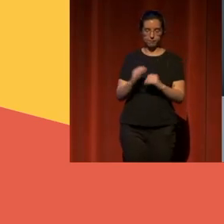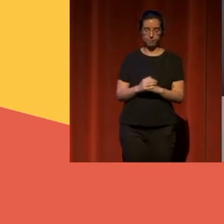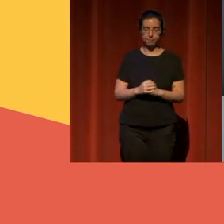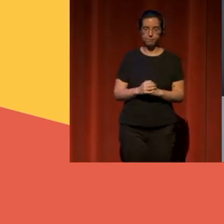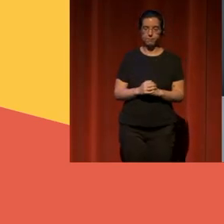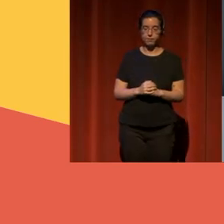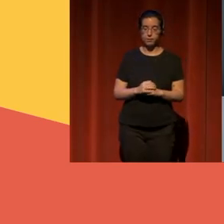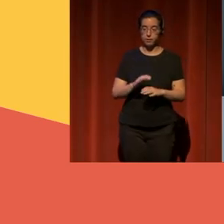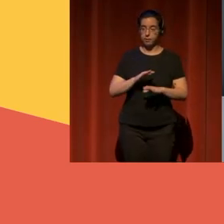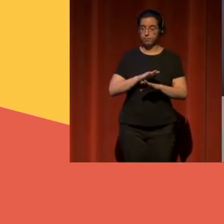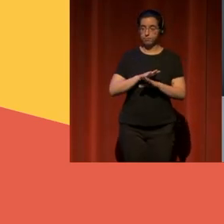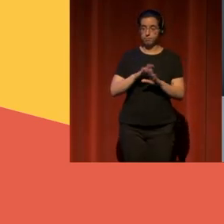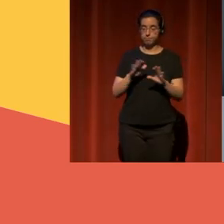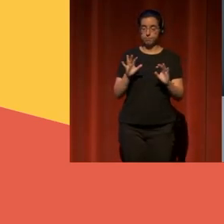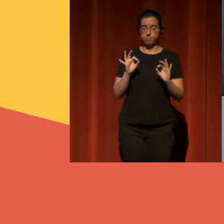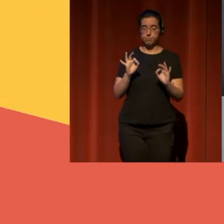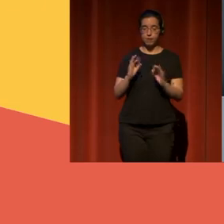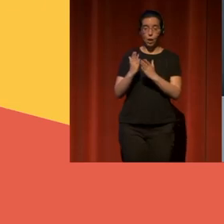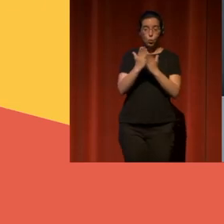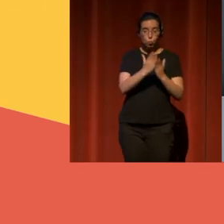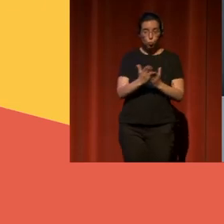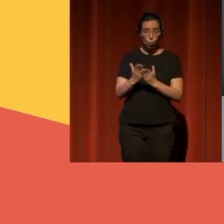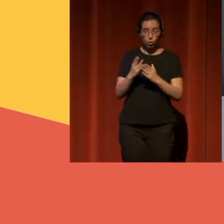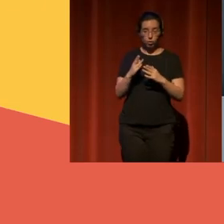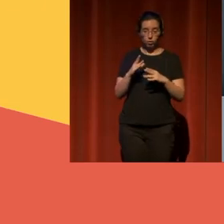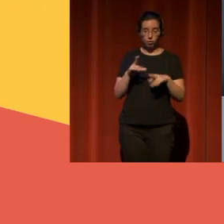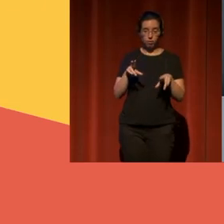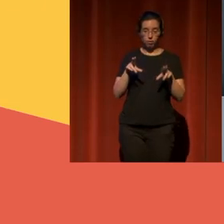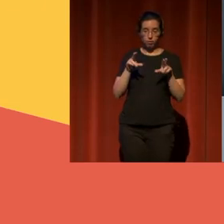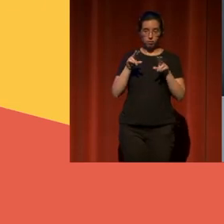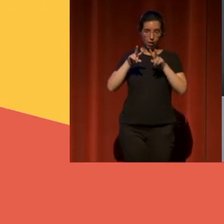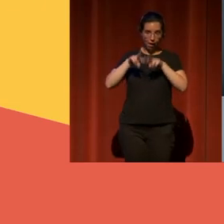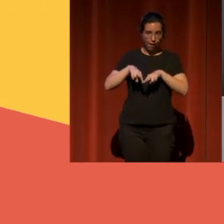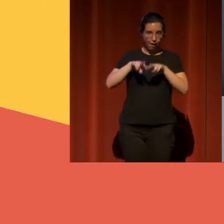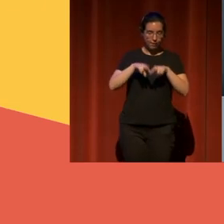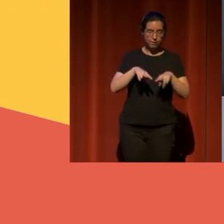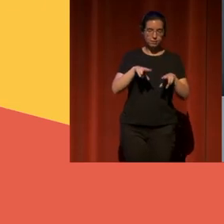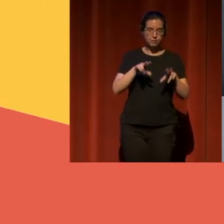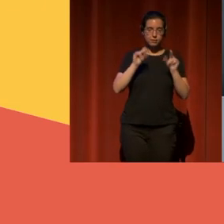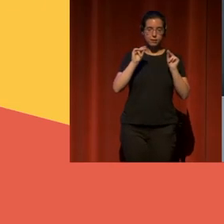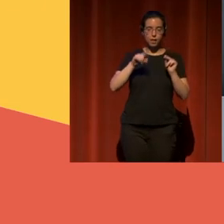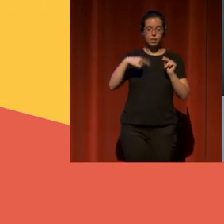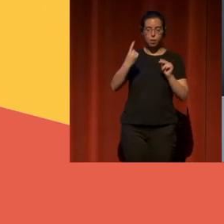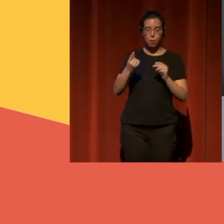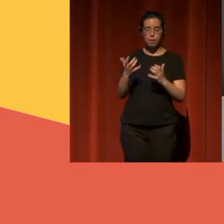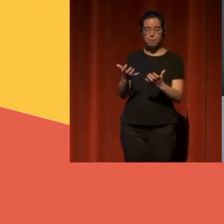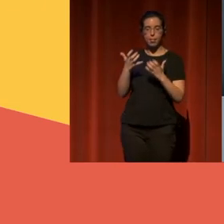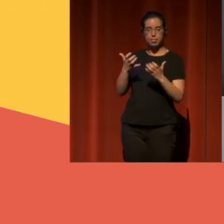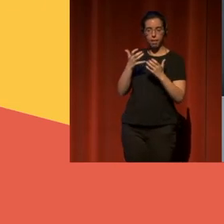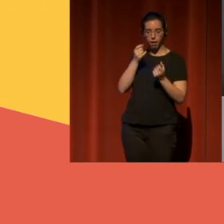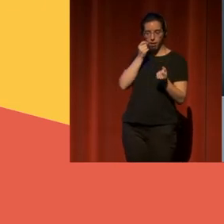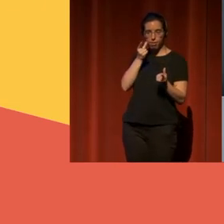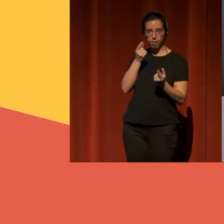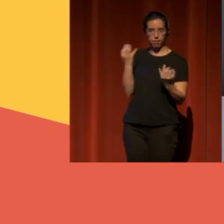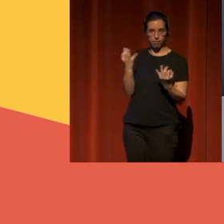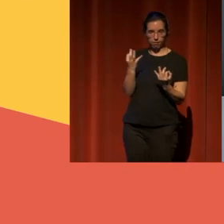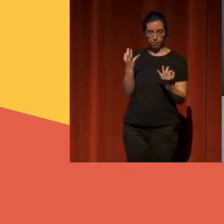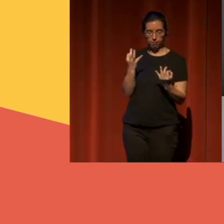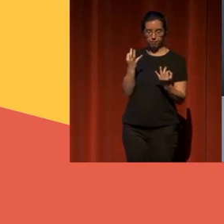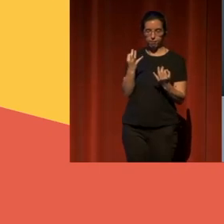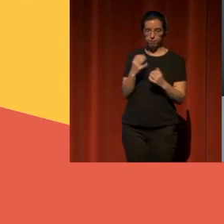Bueno, pues después de este estudio, tras este análisis, algunas de las ventajas encontradas son las siguientes.